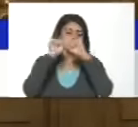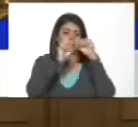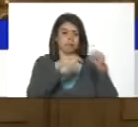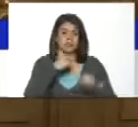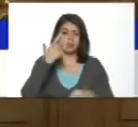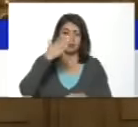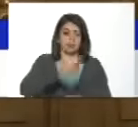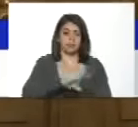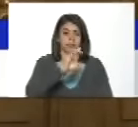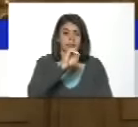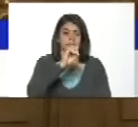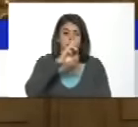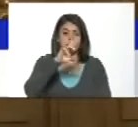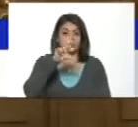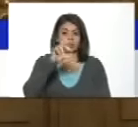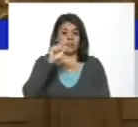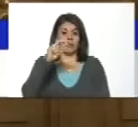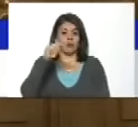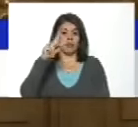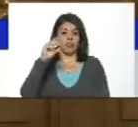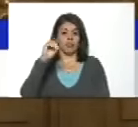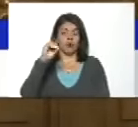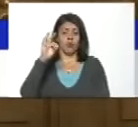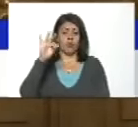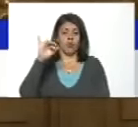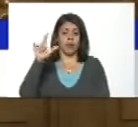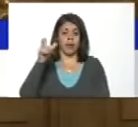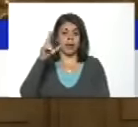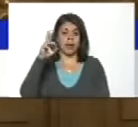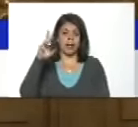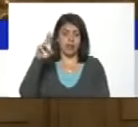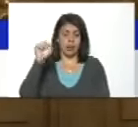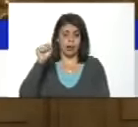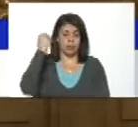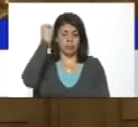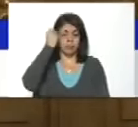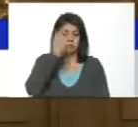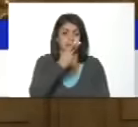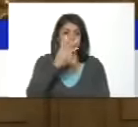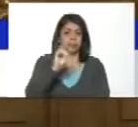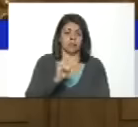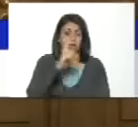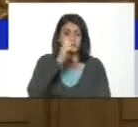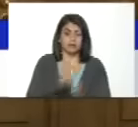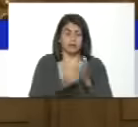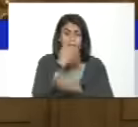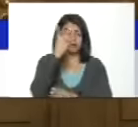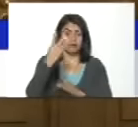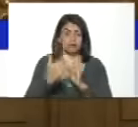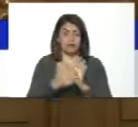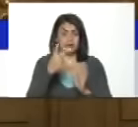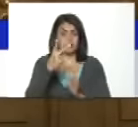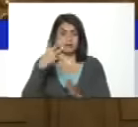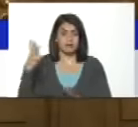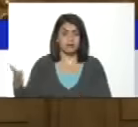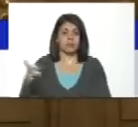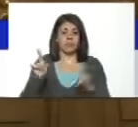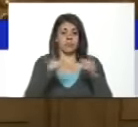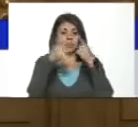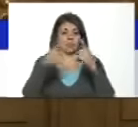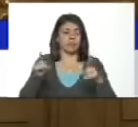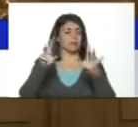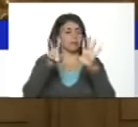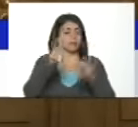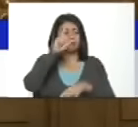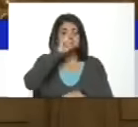vil asesinato de Orlando Figuera, considerando que el 20 de mayo de 2024 se cumplieron